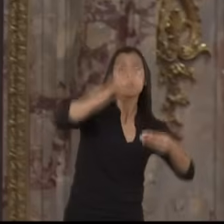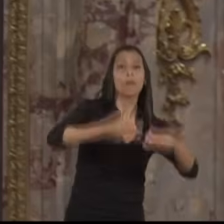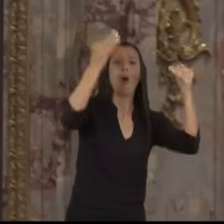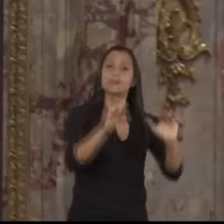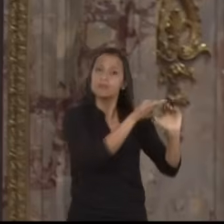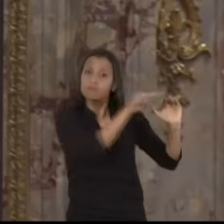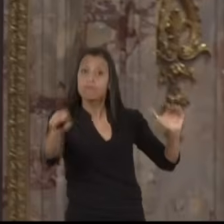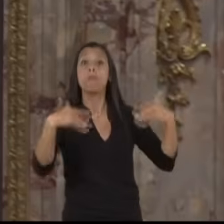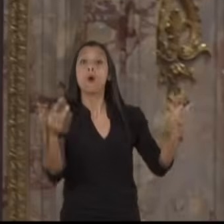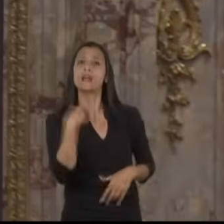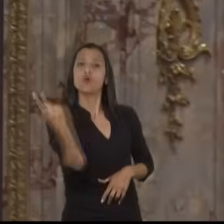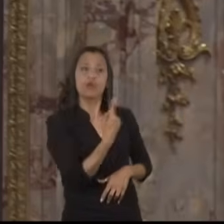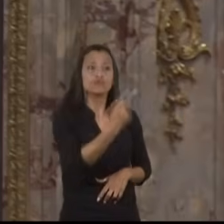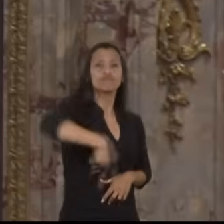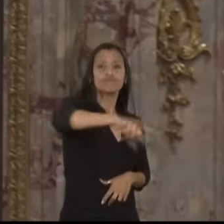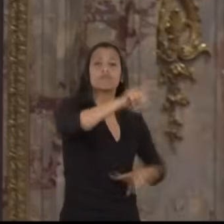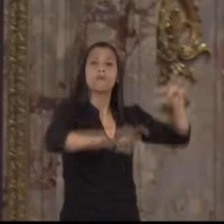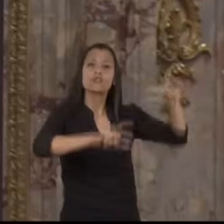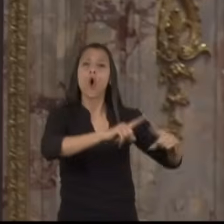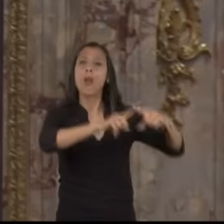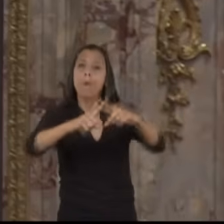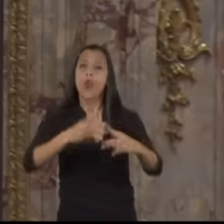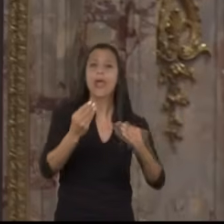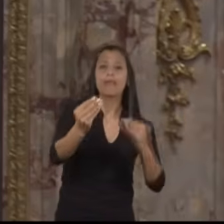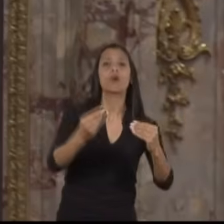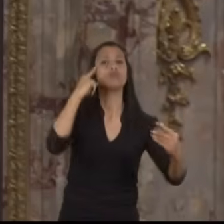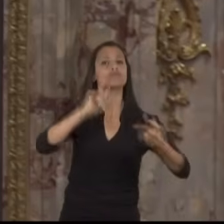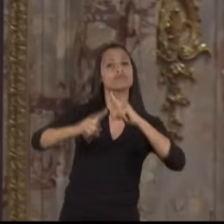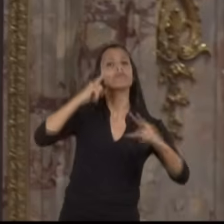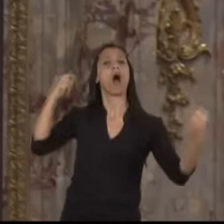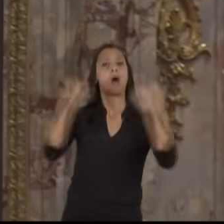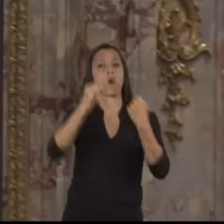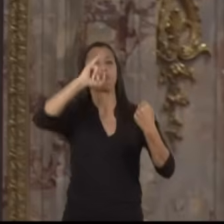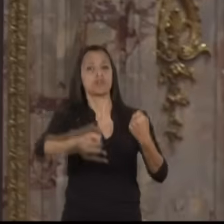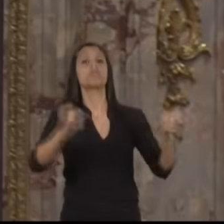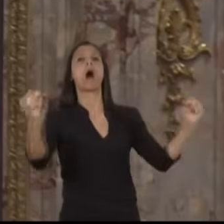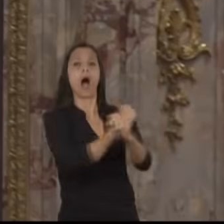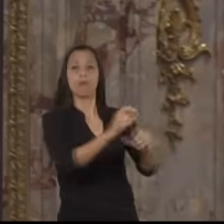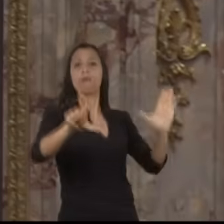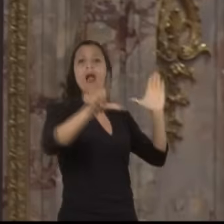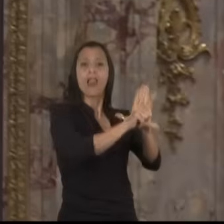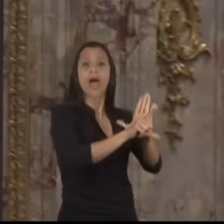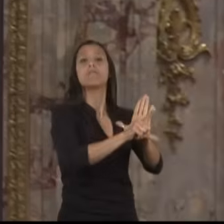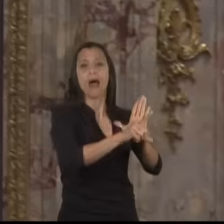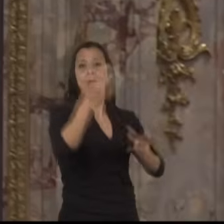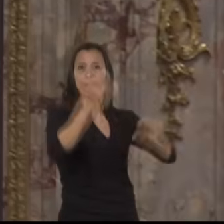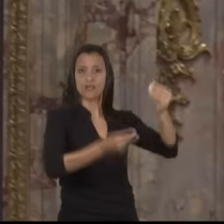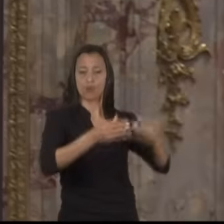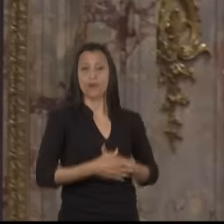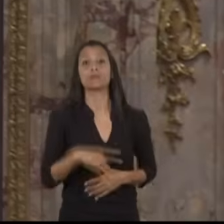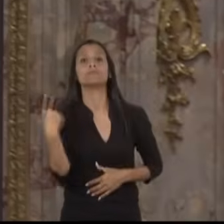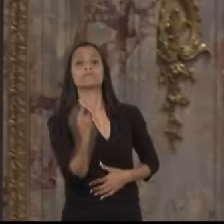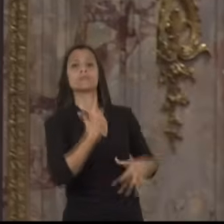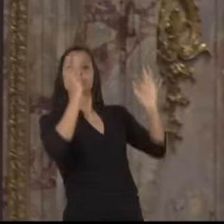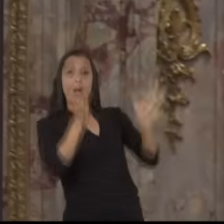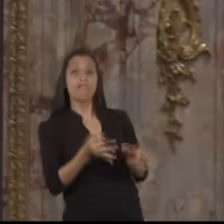Por eso, los políticos en todo el mundo encuentran consensos y acuerdos para sancionar la ley de leyes. Entendemos